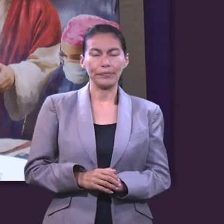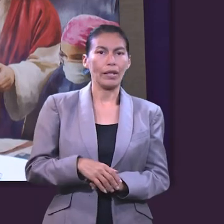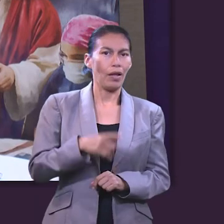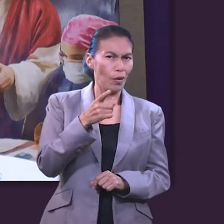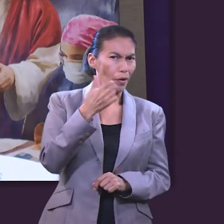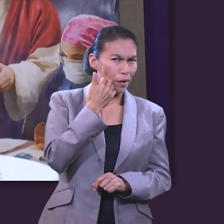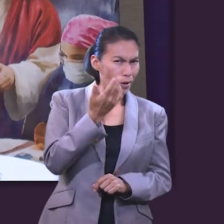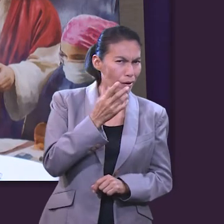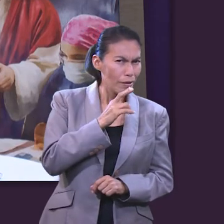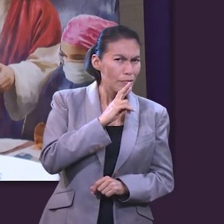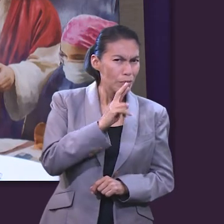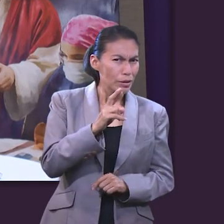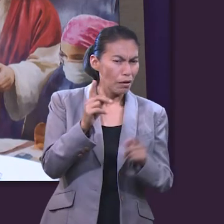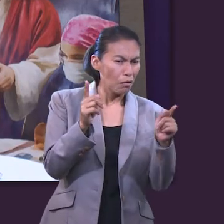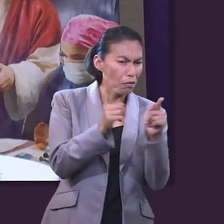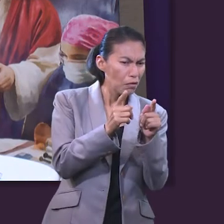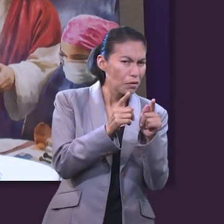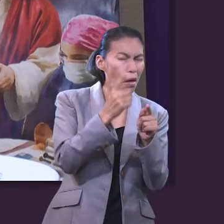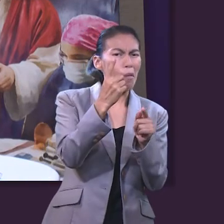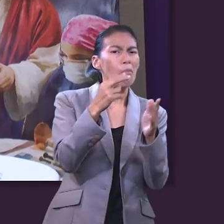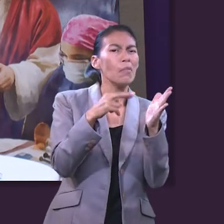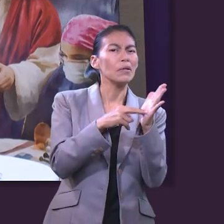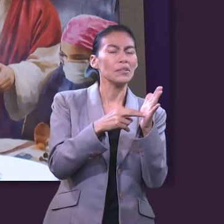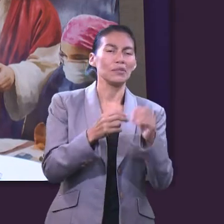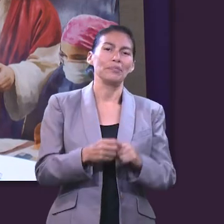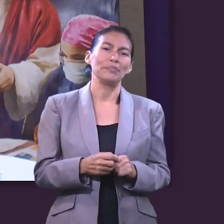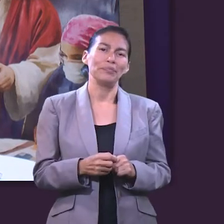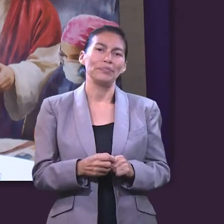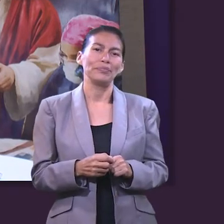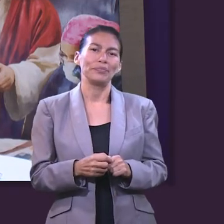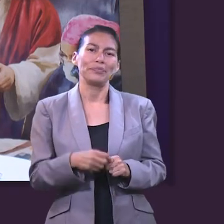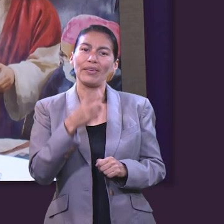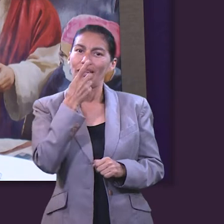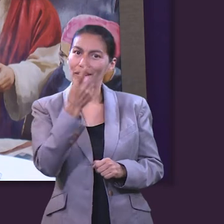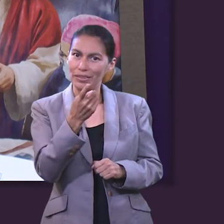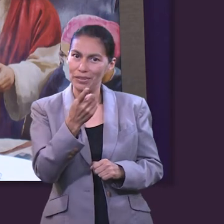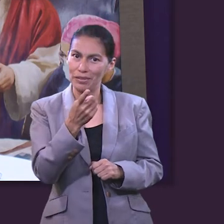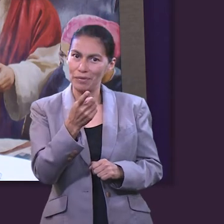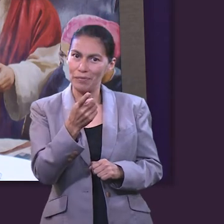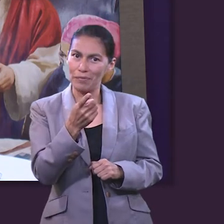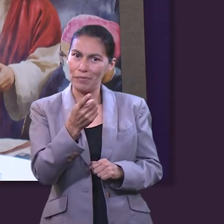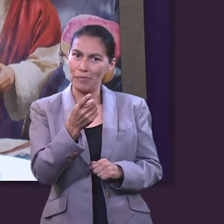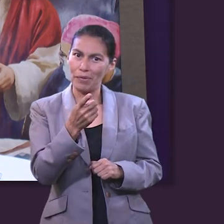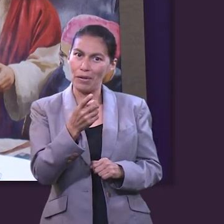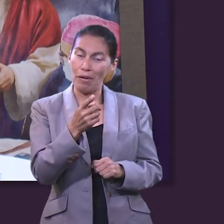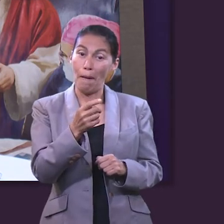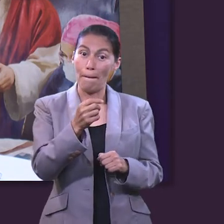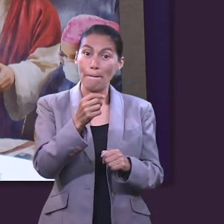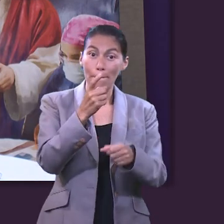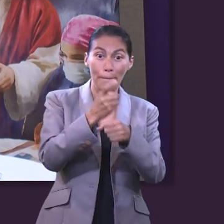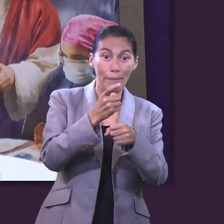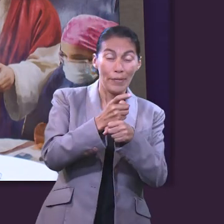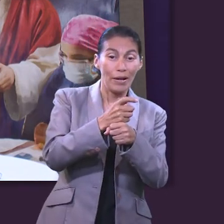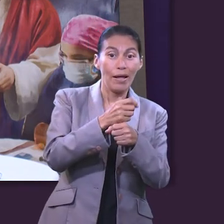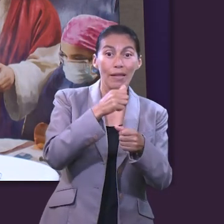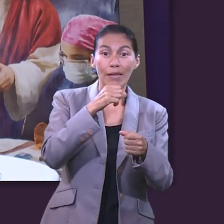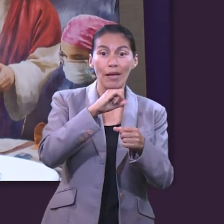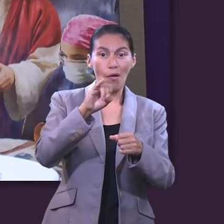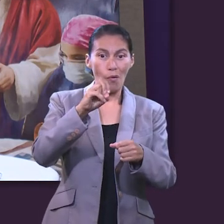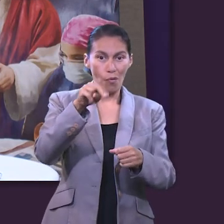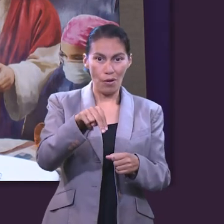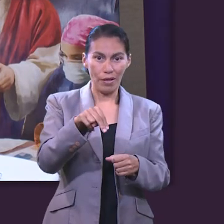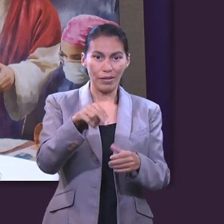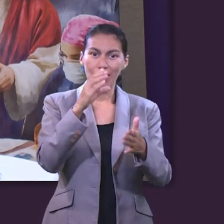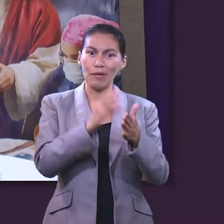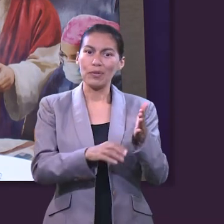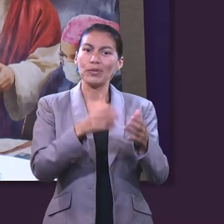Si queremos la respuesta corta, la encontramos en uno de los textos. Dice en la primera carta que